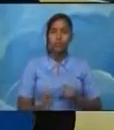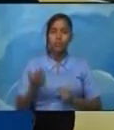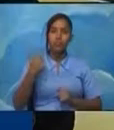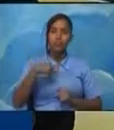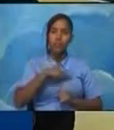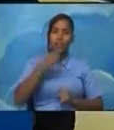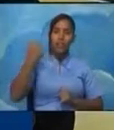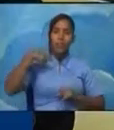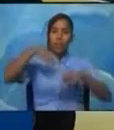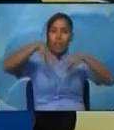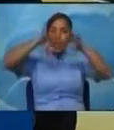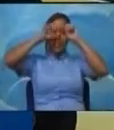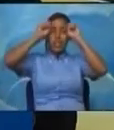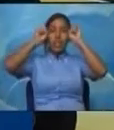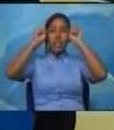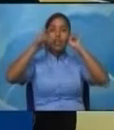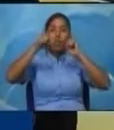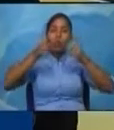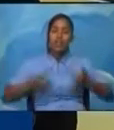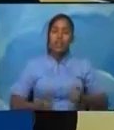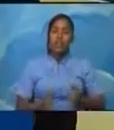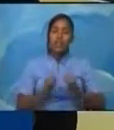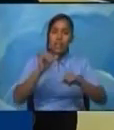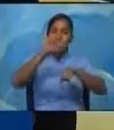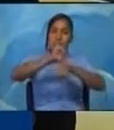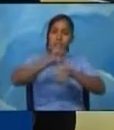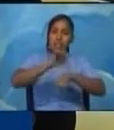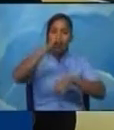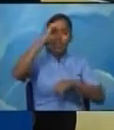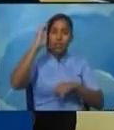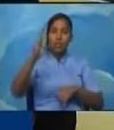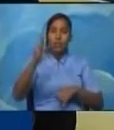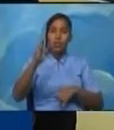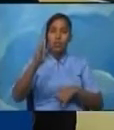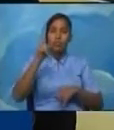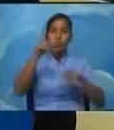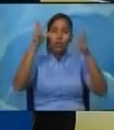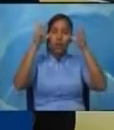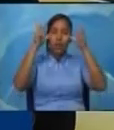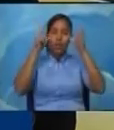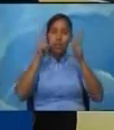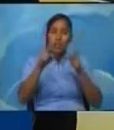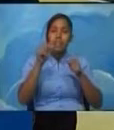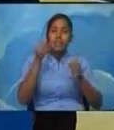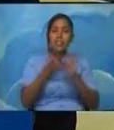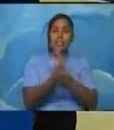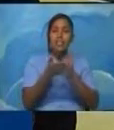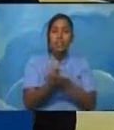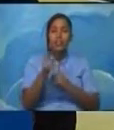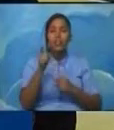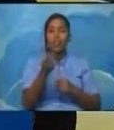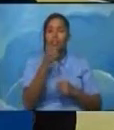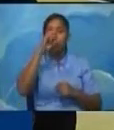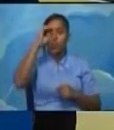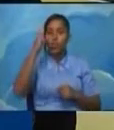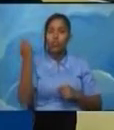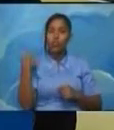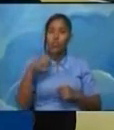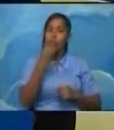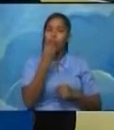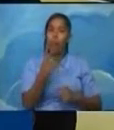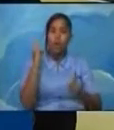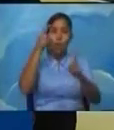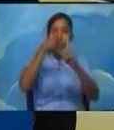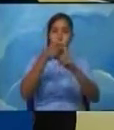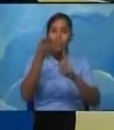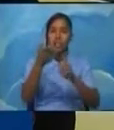como iglesia del Señor. Si usted está vivo y usted me está viendo y usted me está oyendo en esta mañana, significa que Dios tiene buenos propósitos.